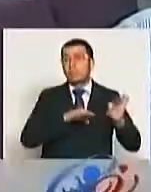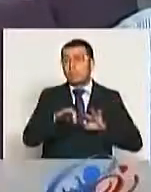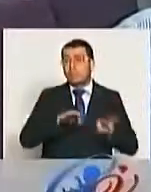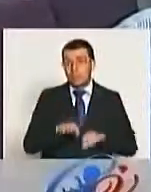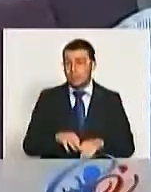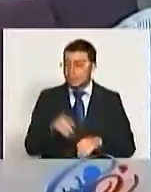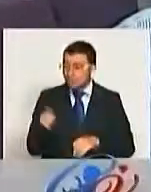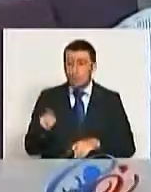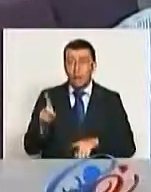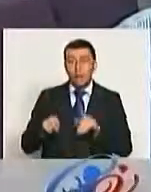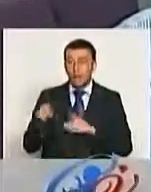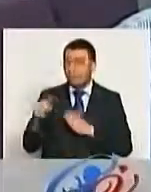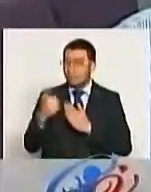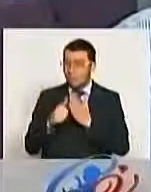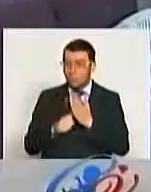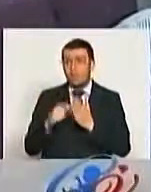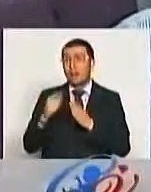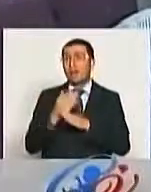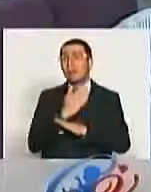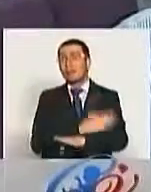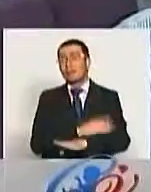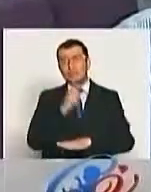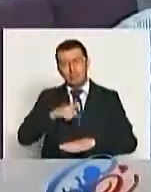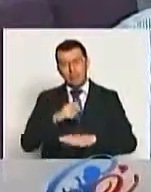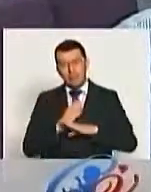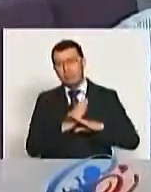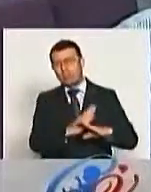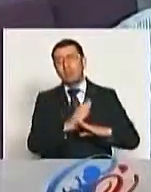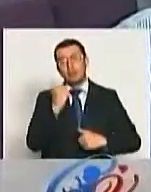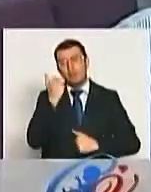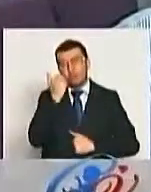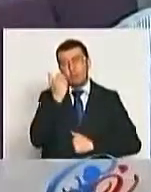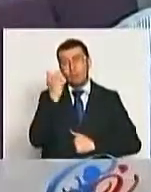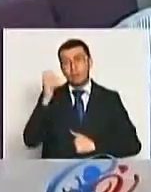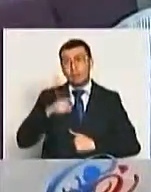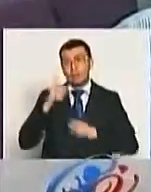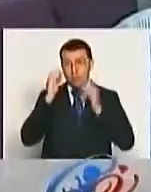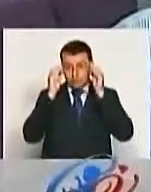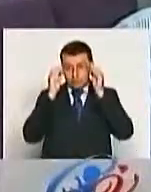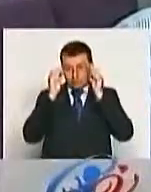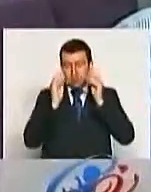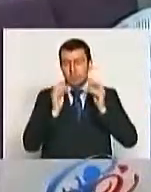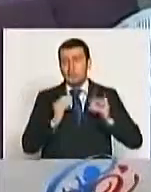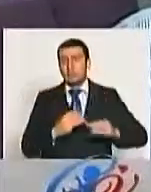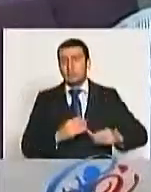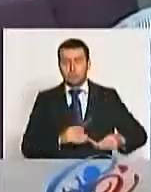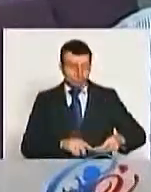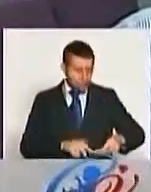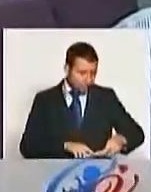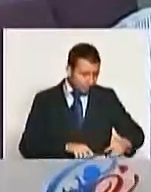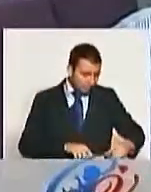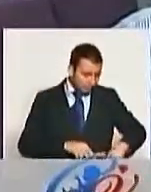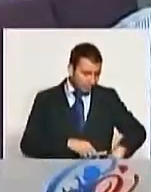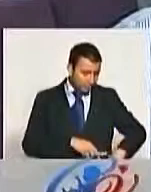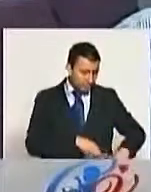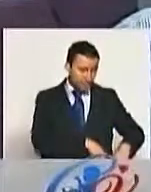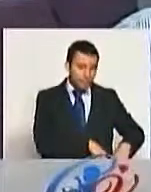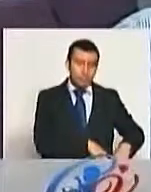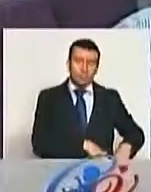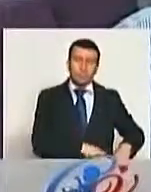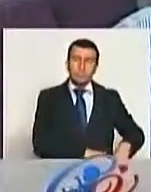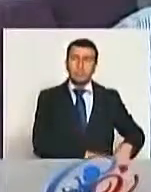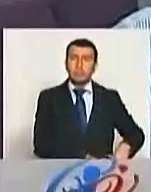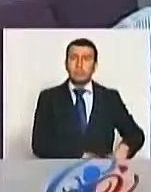programa de prevención en el proceso de la enfermedad. Es increíble que todavía nosotros no